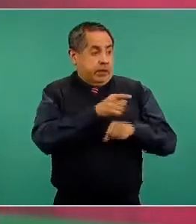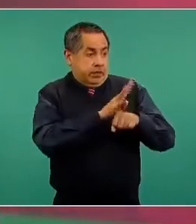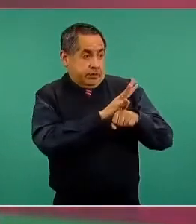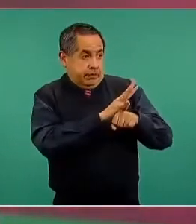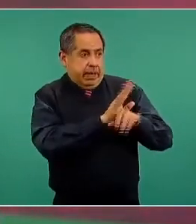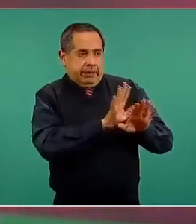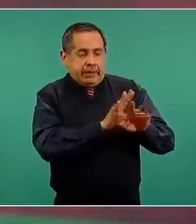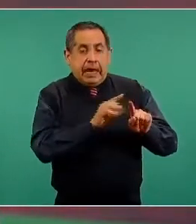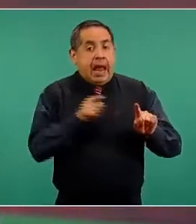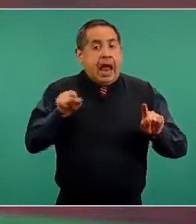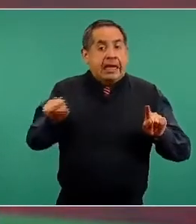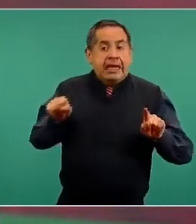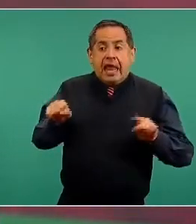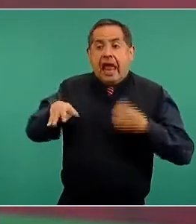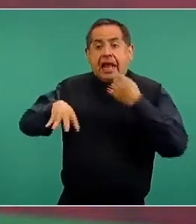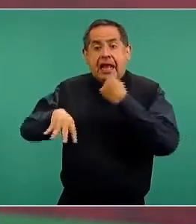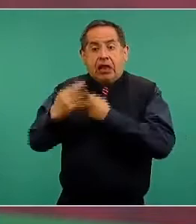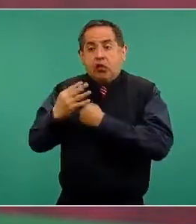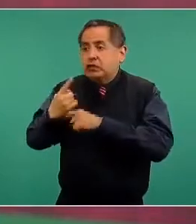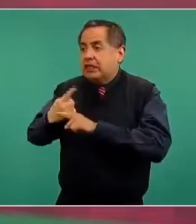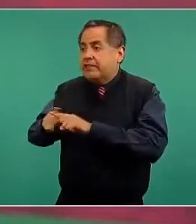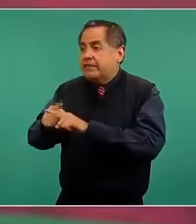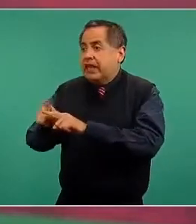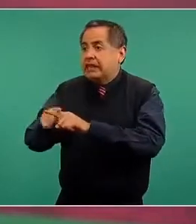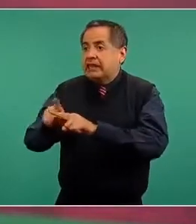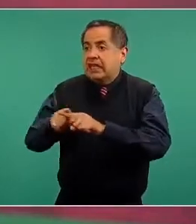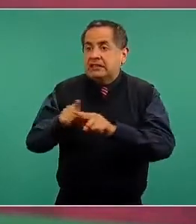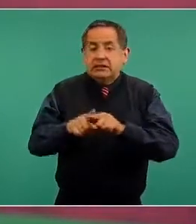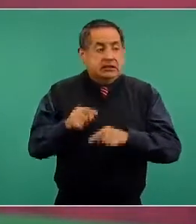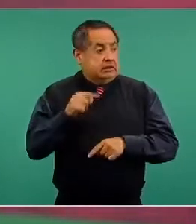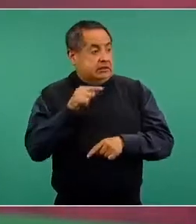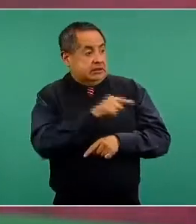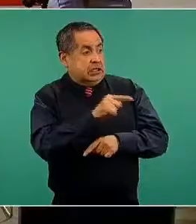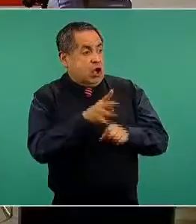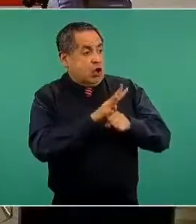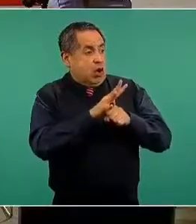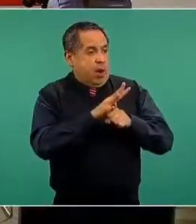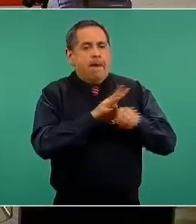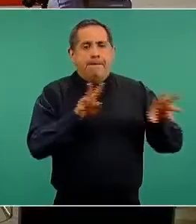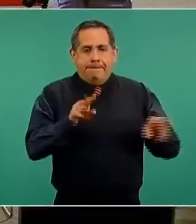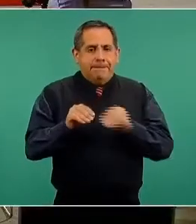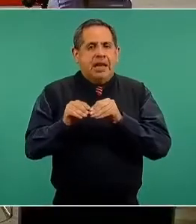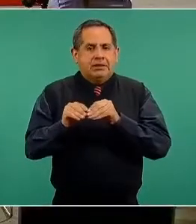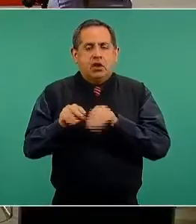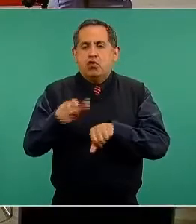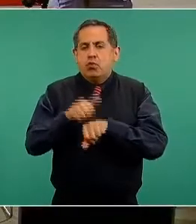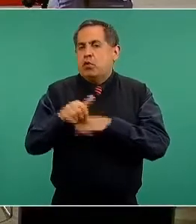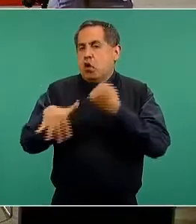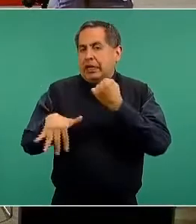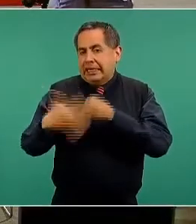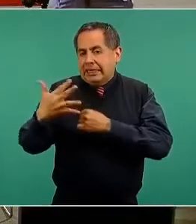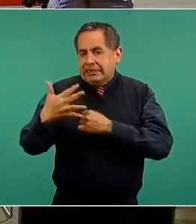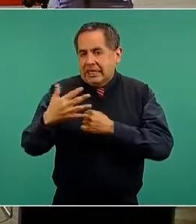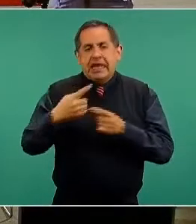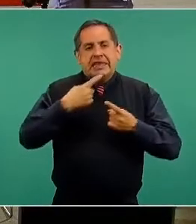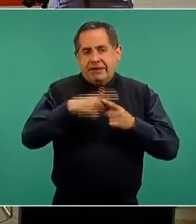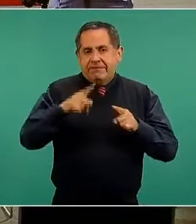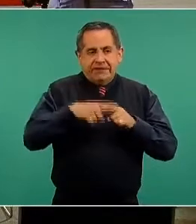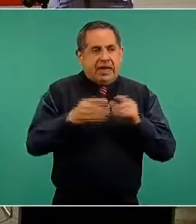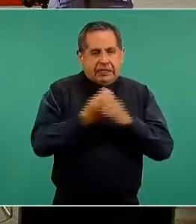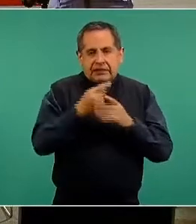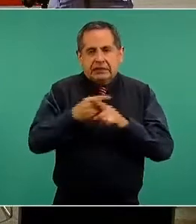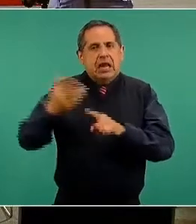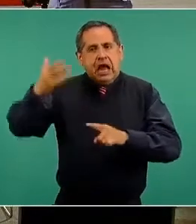virus respiratorios y COVID-19, el SARS-CoV-2, se ha añadido ya como el virus número 15 en la vigilancia